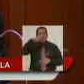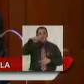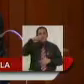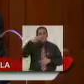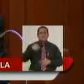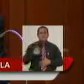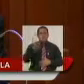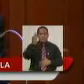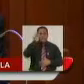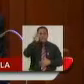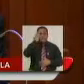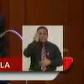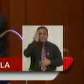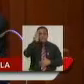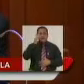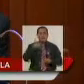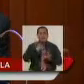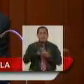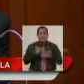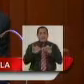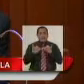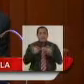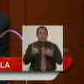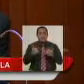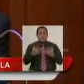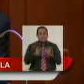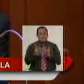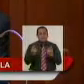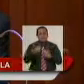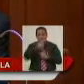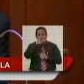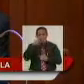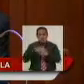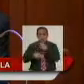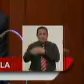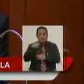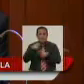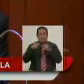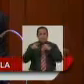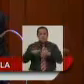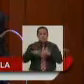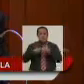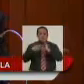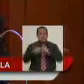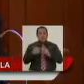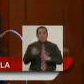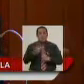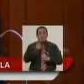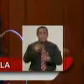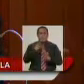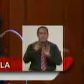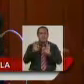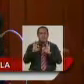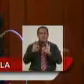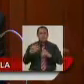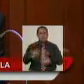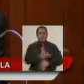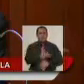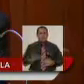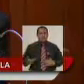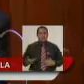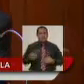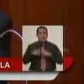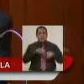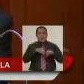Somos conscientes también que, en cuanto al narcotráfico, este constituye una amenaza al Estado. Para